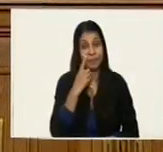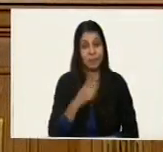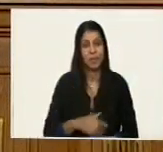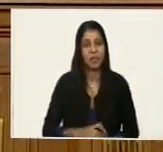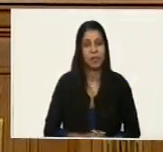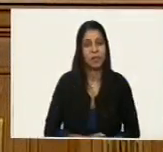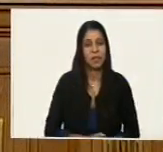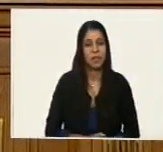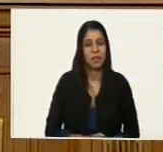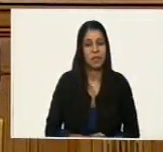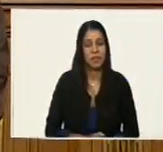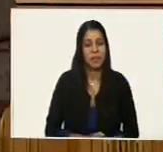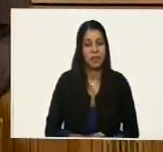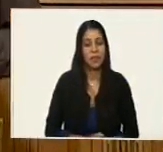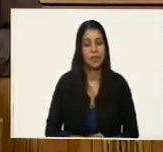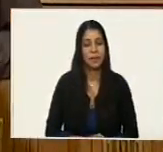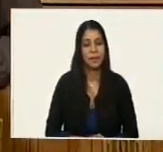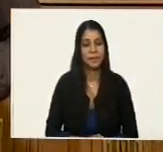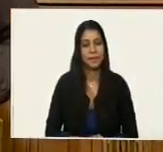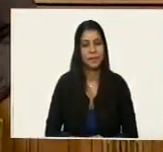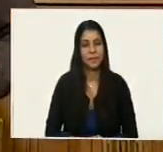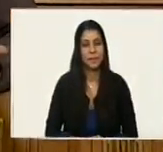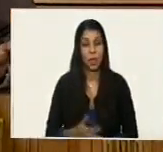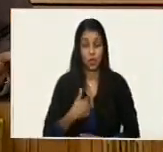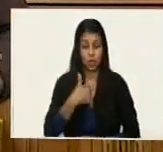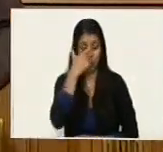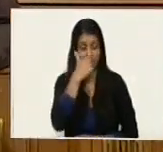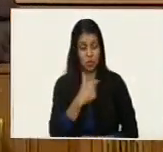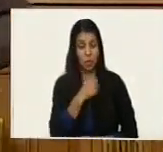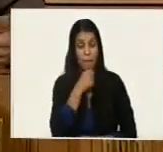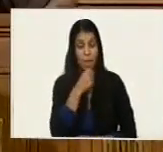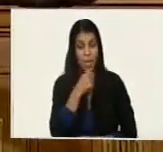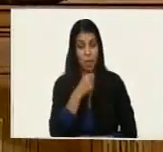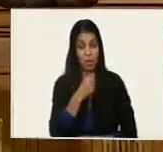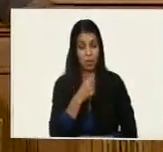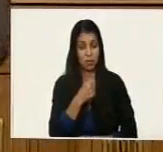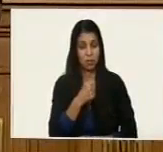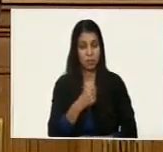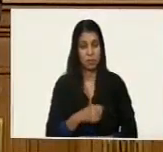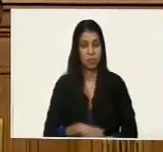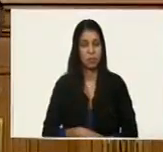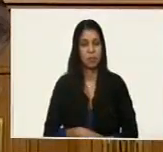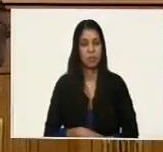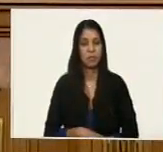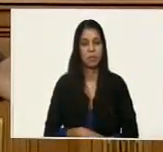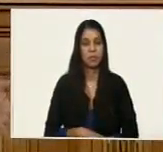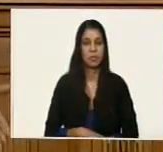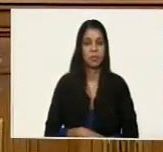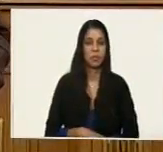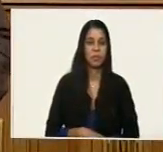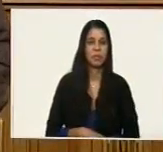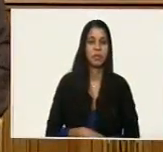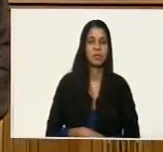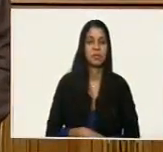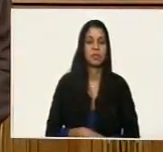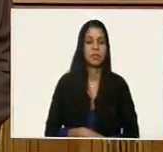presidente. Yo soy periodista, como decía, no digo lo que dice mi amigo Temito, me faltan